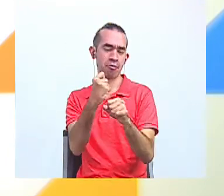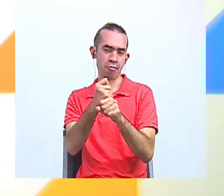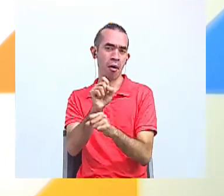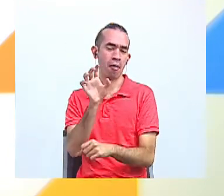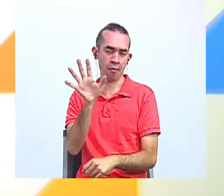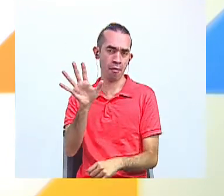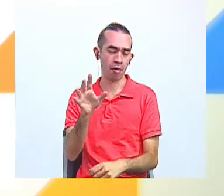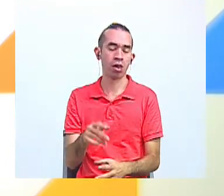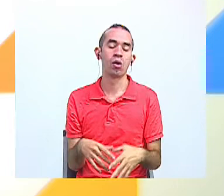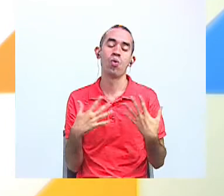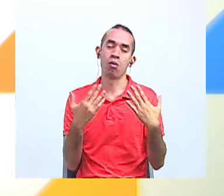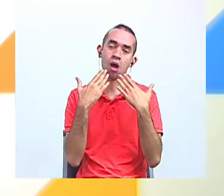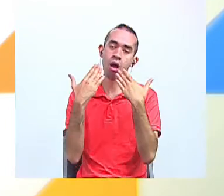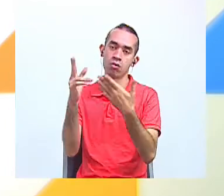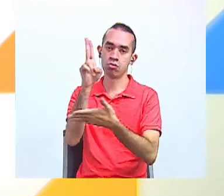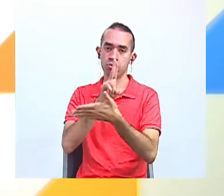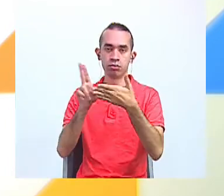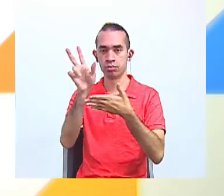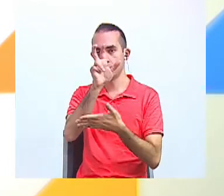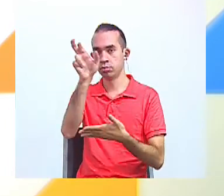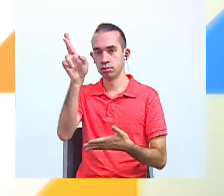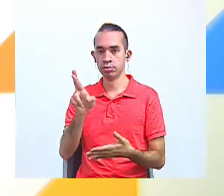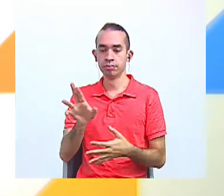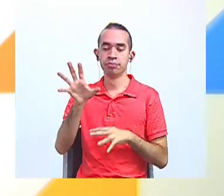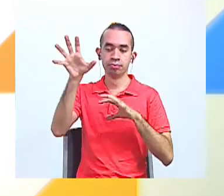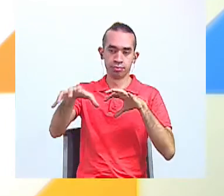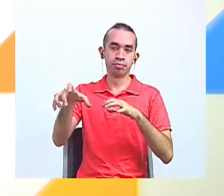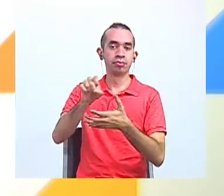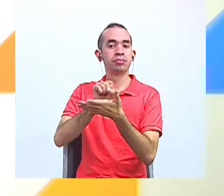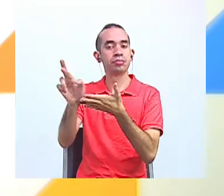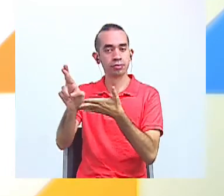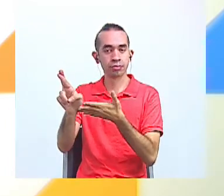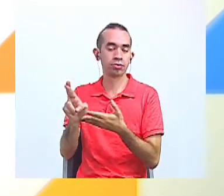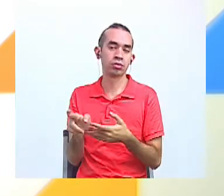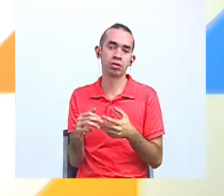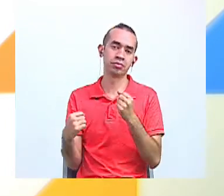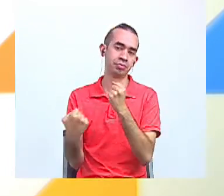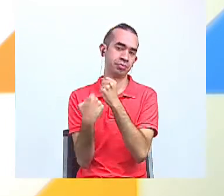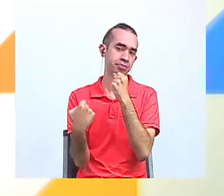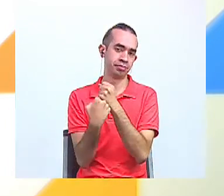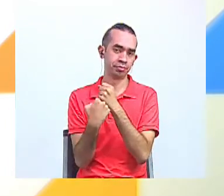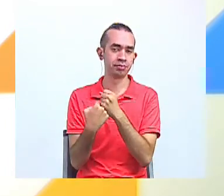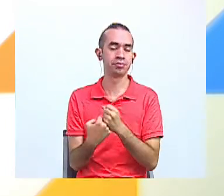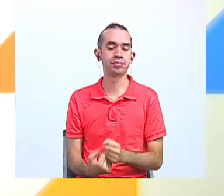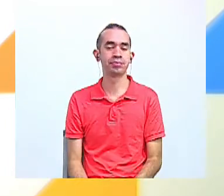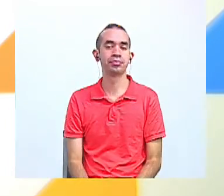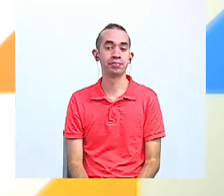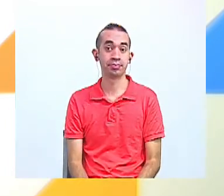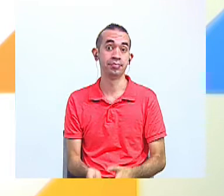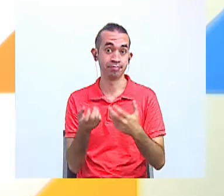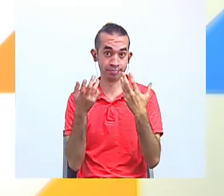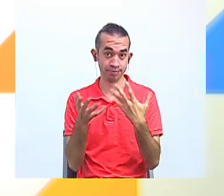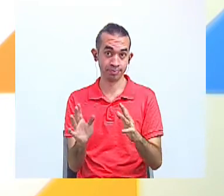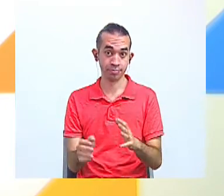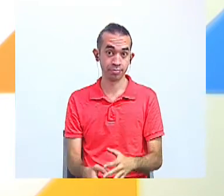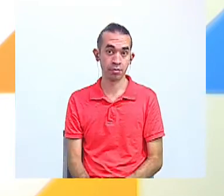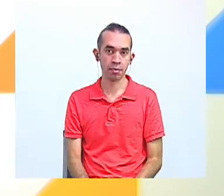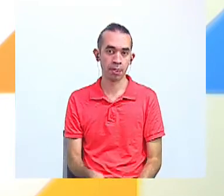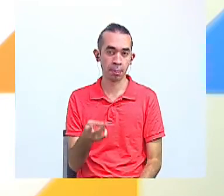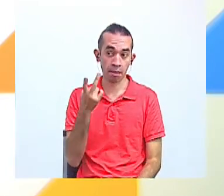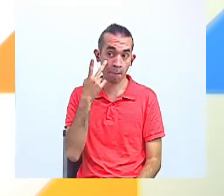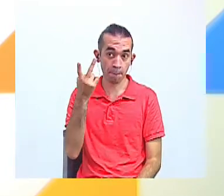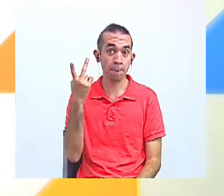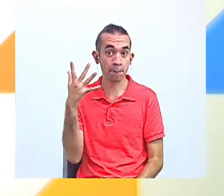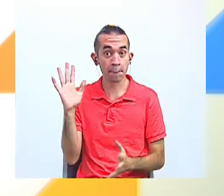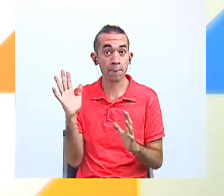Bueno, muchas gracias a la Universidad de Costa Rica, sede de Occidente, por todo el apoyo que nos han brindado. Ahora, como ustedes vieron,